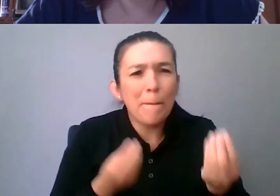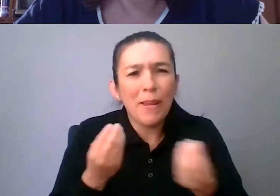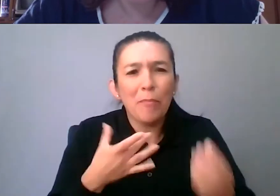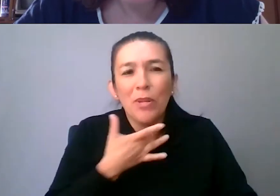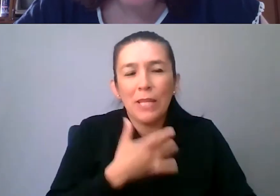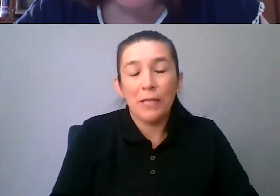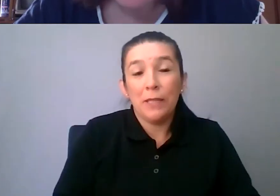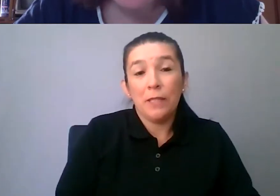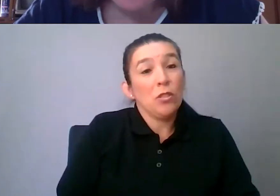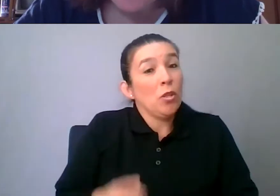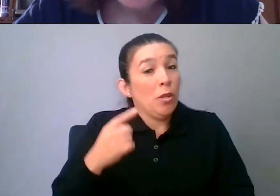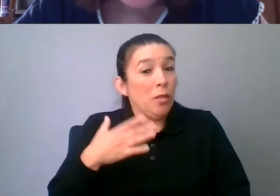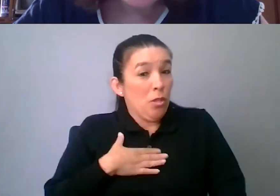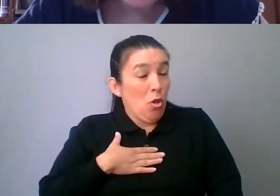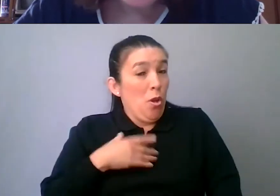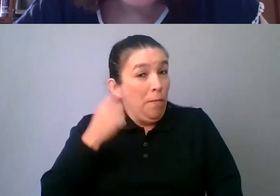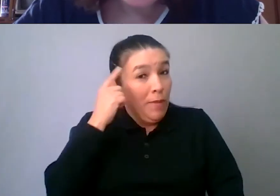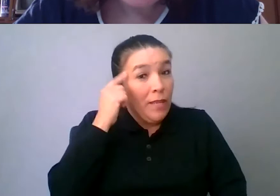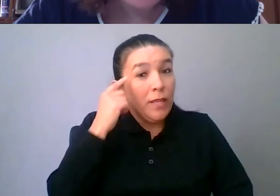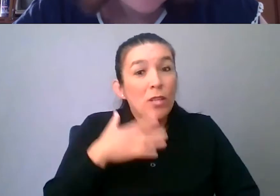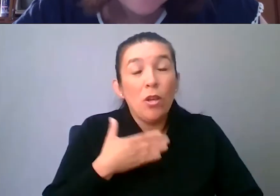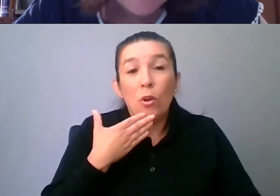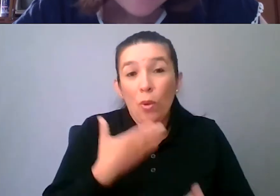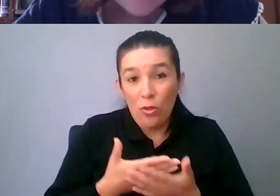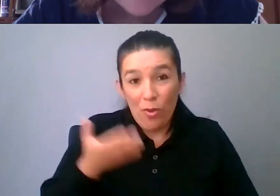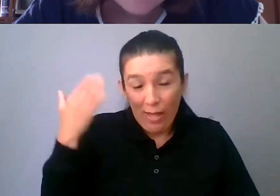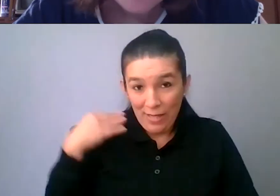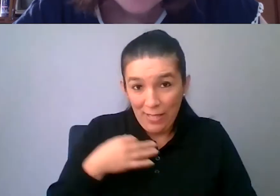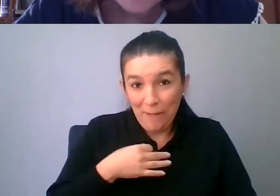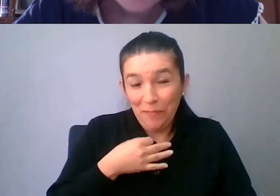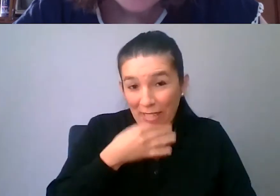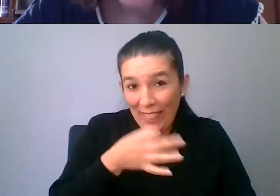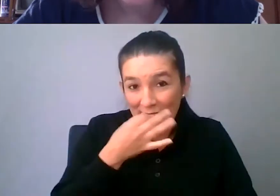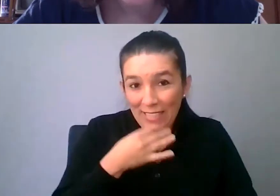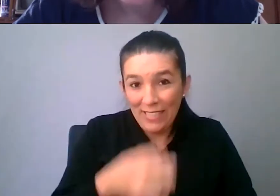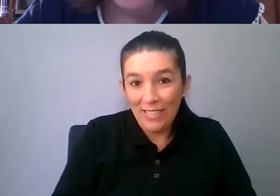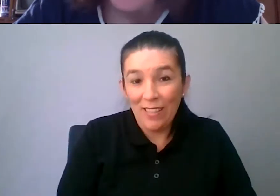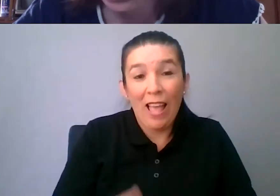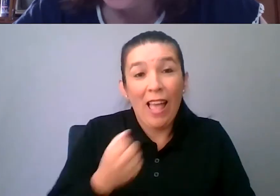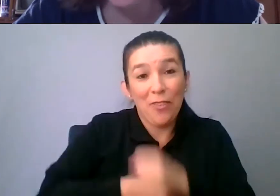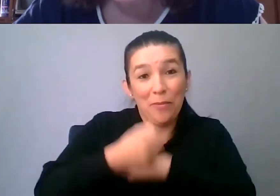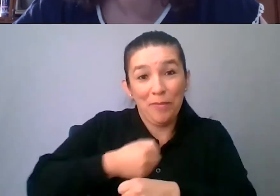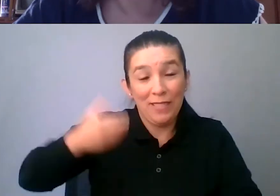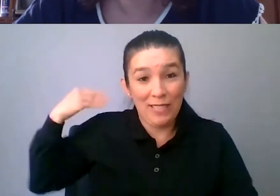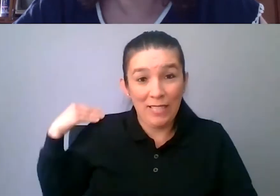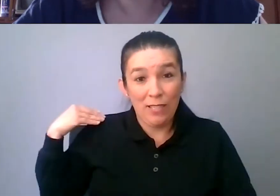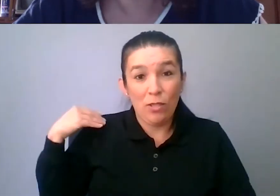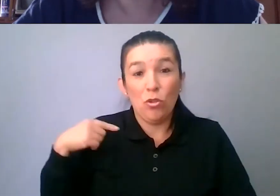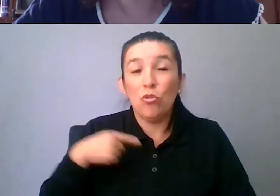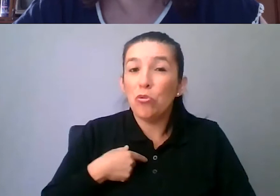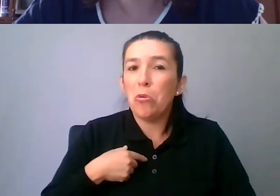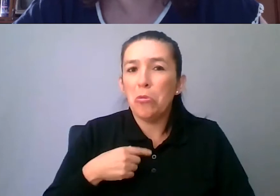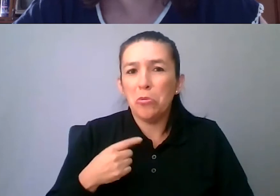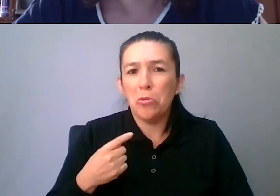Yo creo que por lo menos a mí, yo cuando les contaba antes de entrar acá que yo el año pasado estuve haciendo